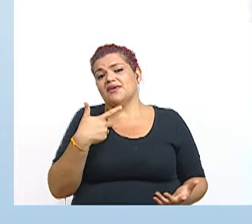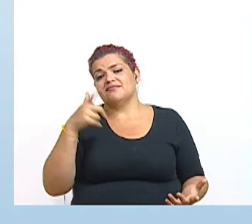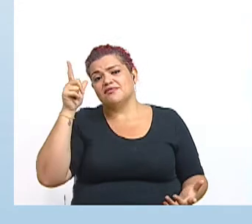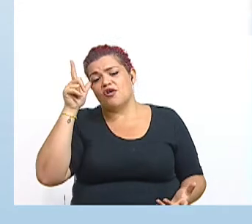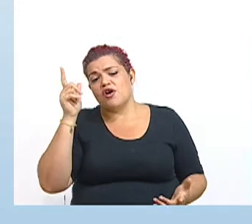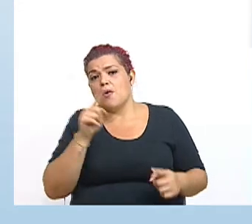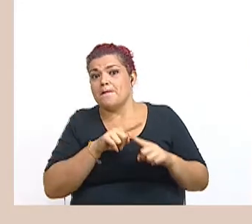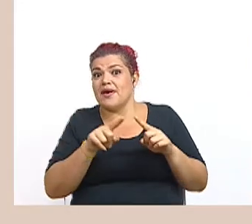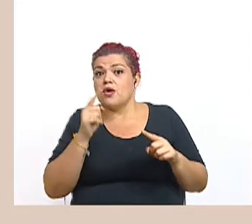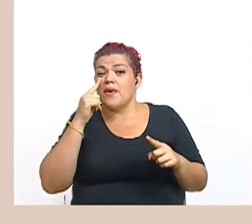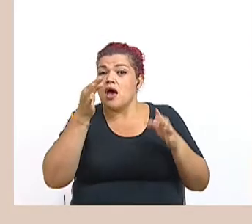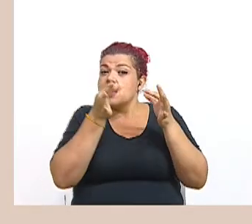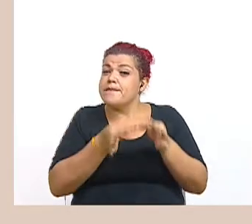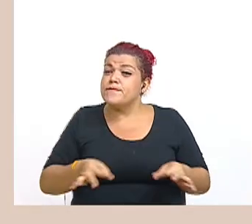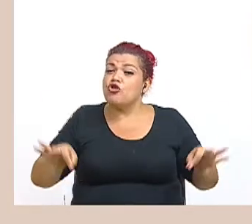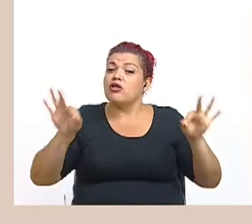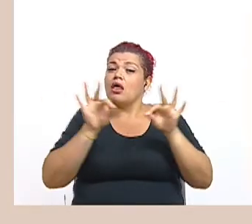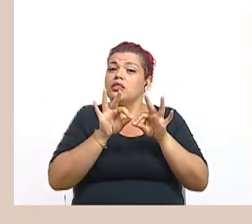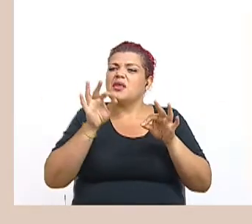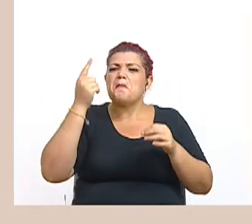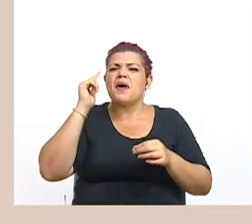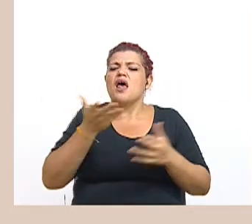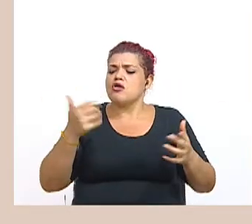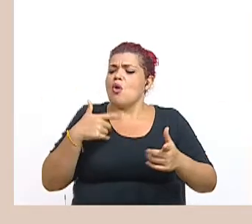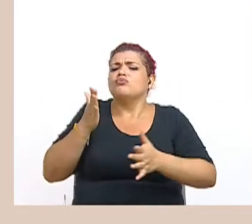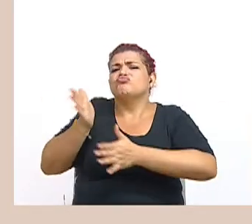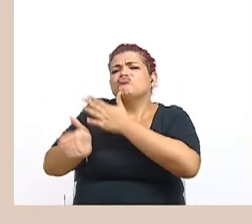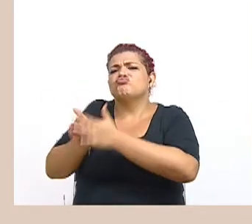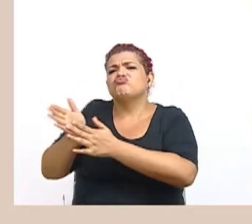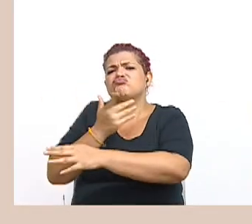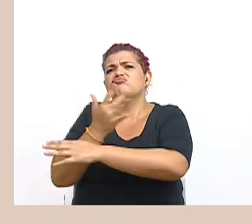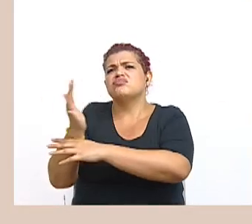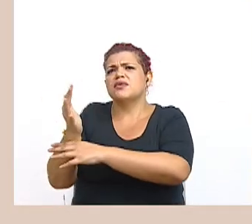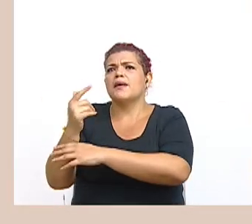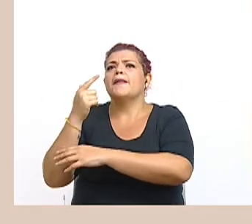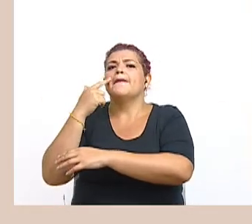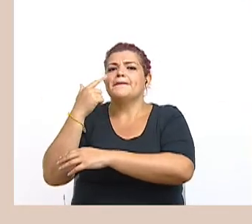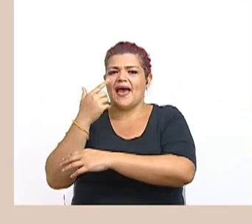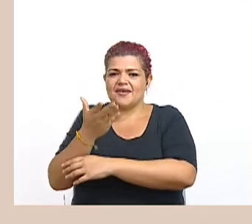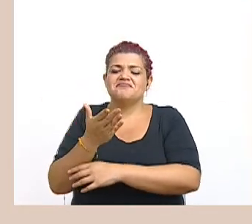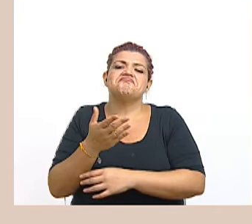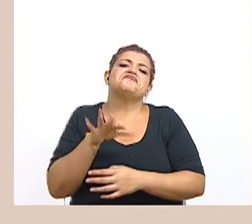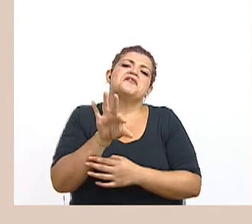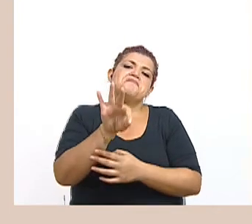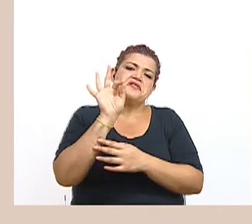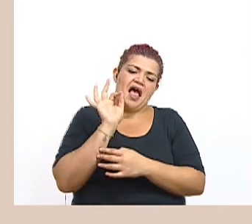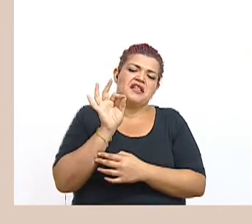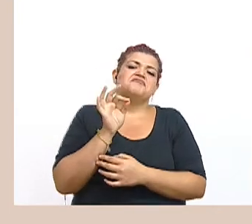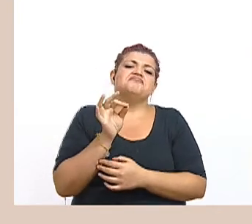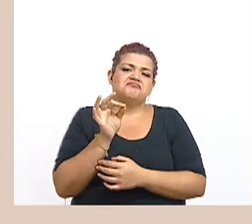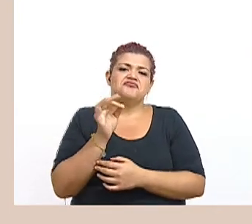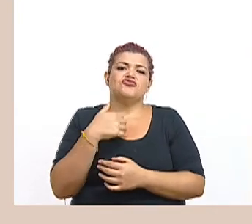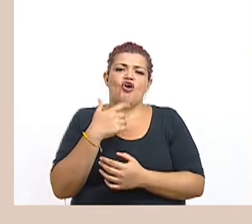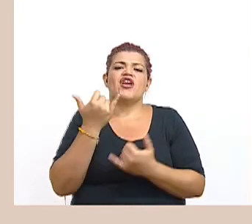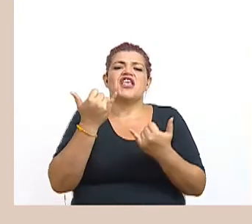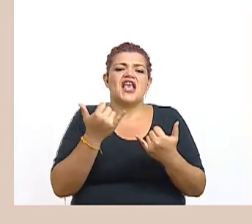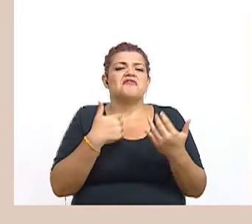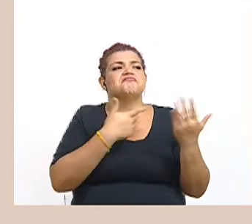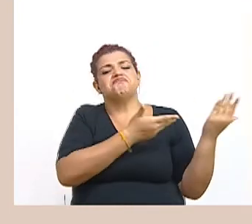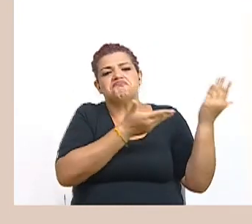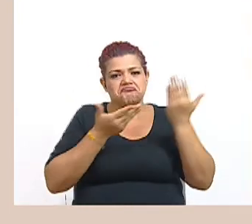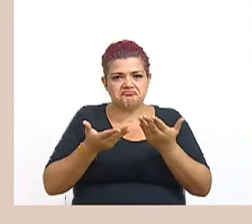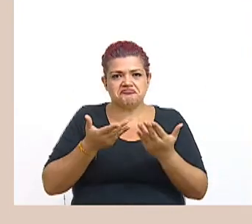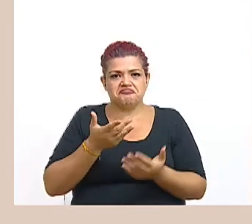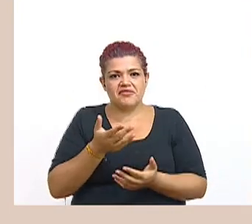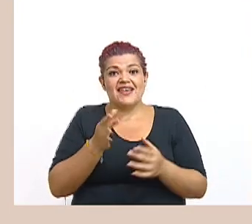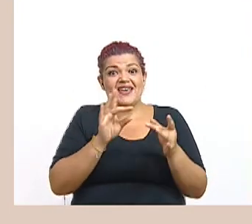una conducta conservacionista. Y para eso tenemos por acá algunos invitados muy especiales, desde